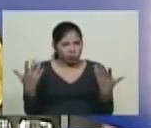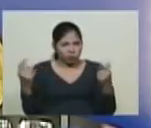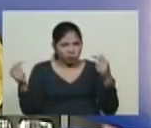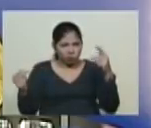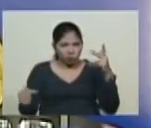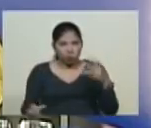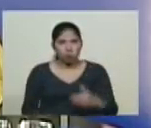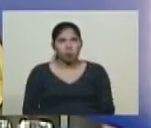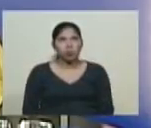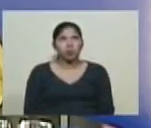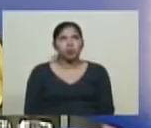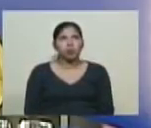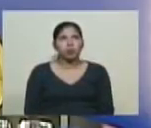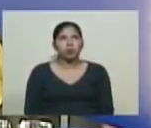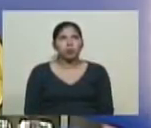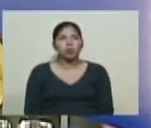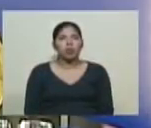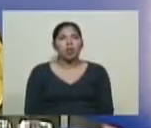Las vacunas de la BCG,